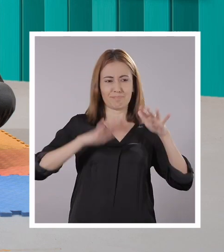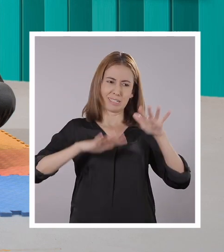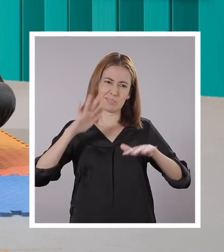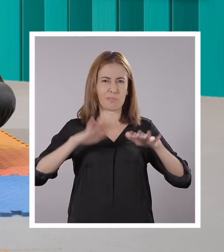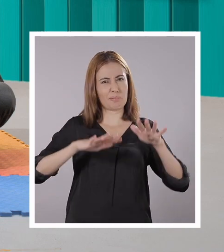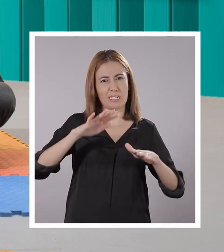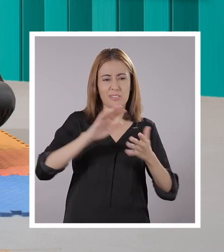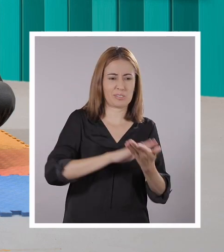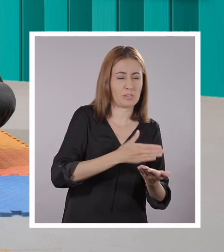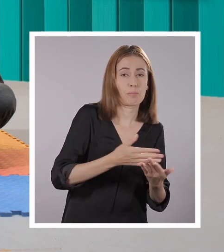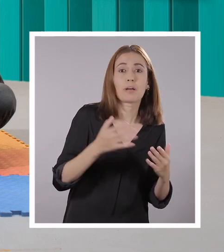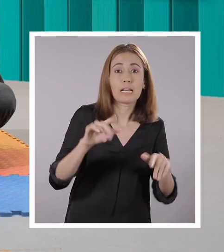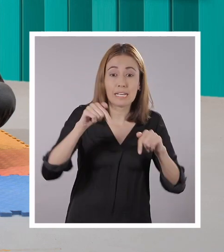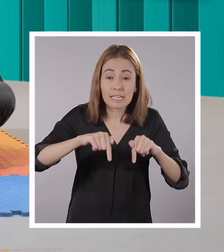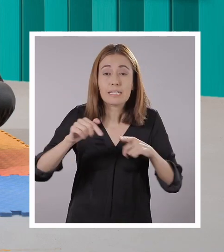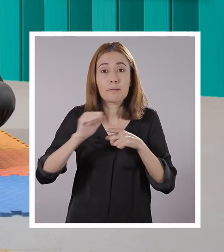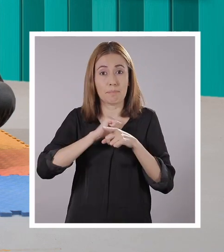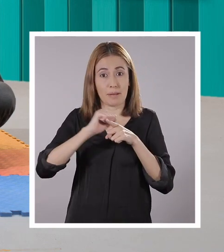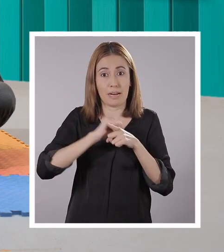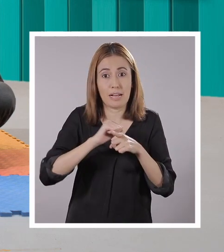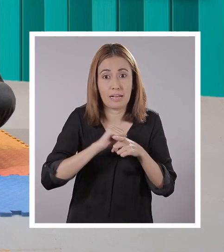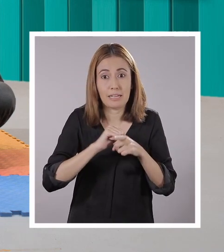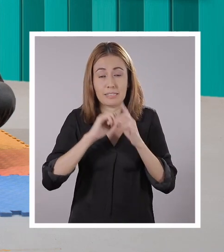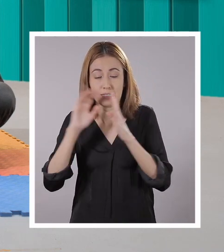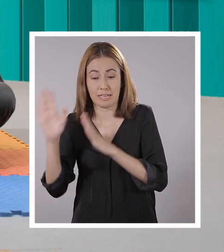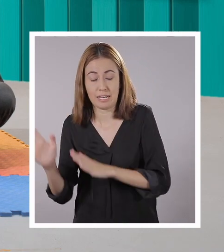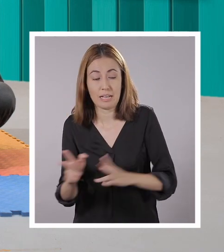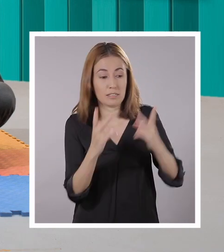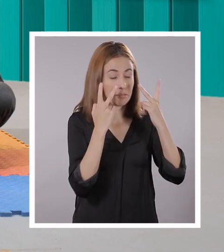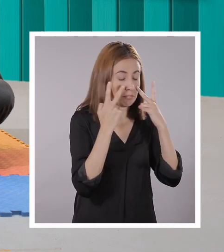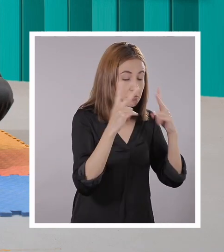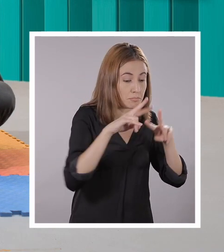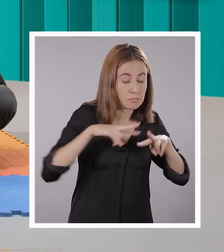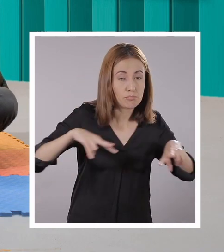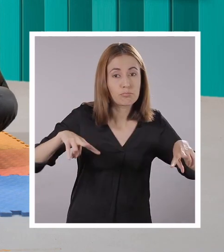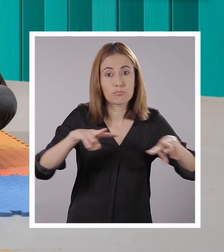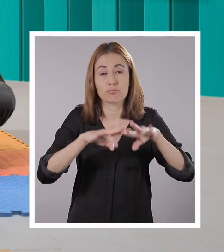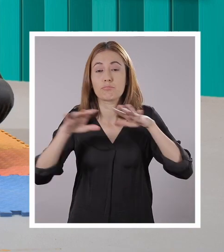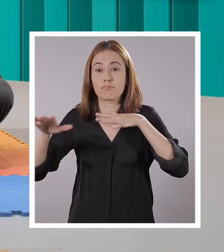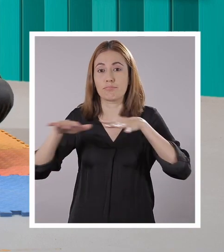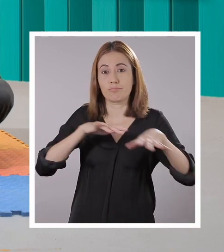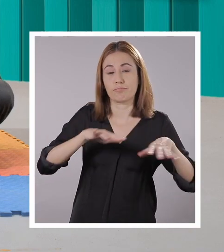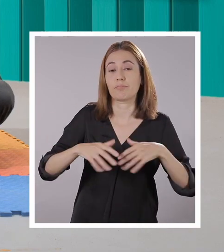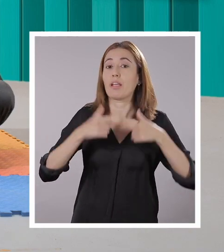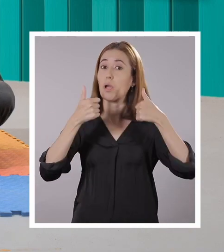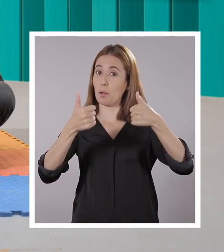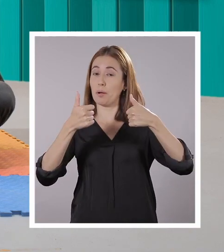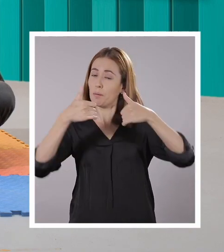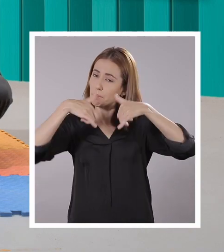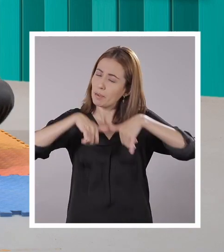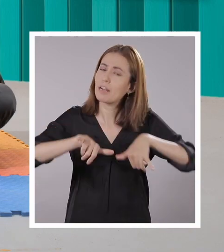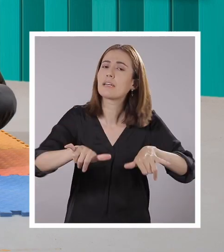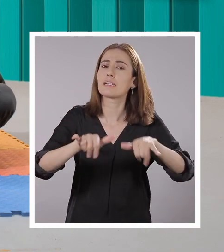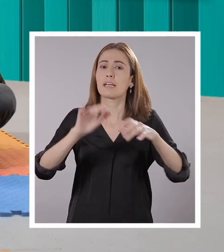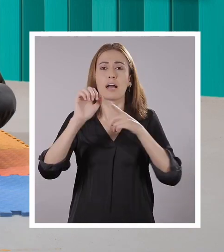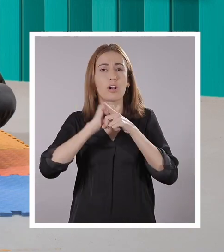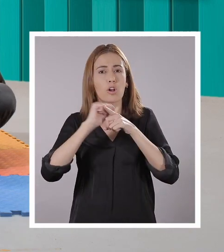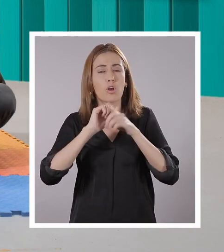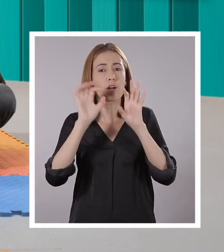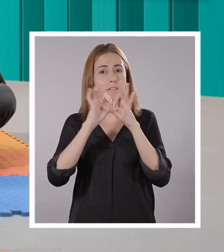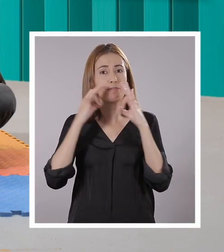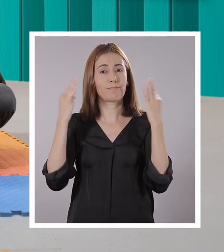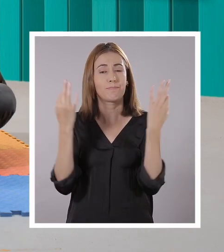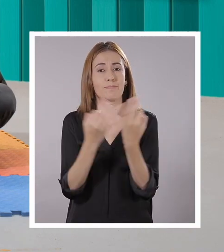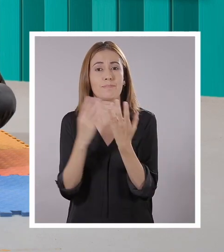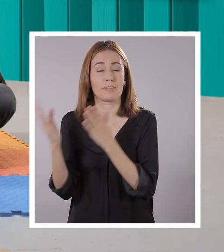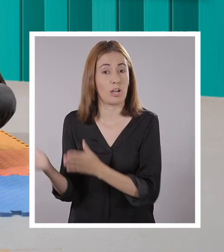poco malo para el ritmo y los patrones, este juego es muy divertido porque te vas guiando con la visión y es una forma de ir coordinando. Practícalo en casa con